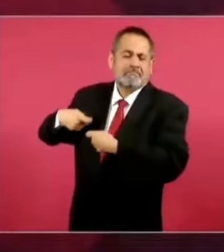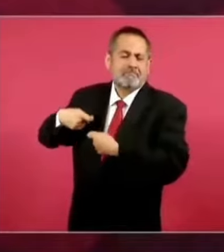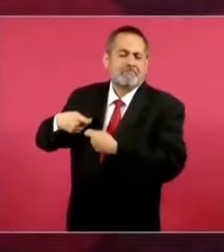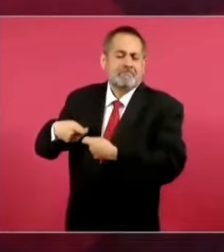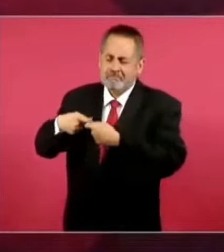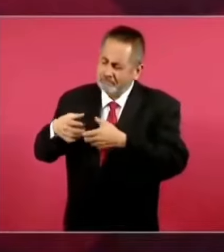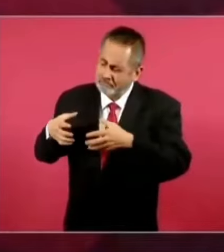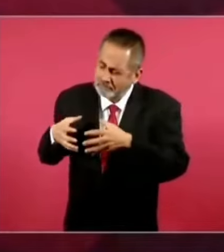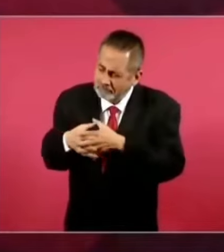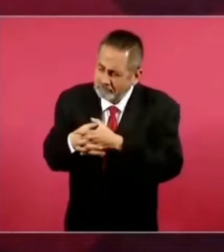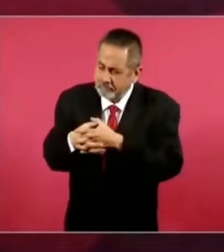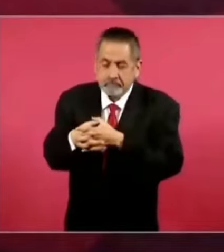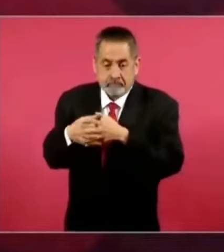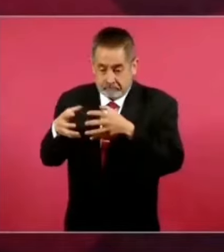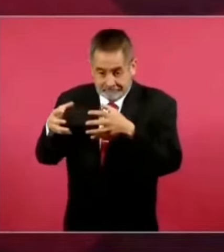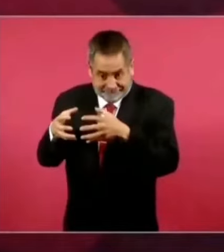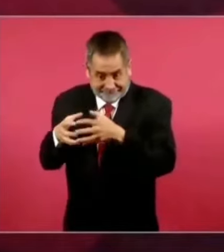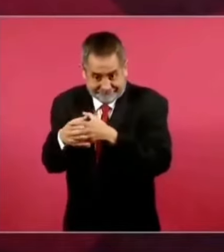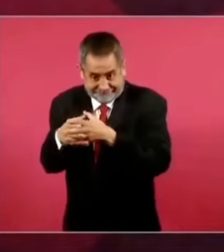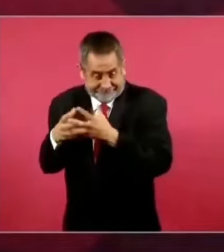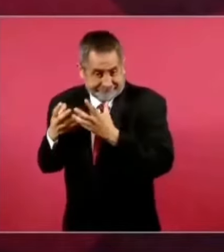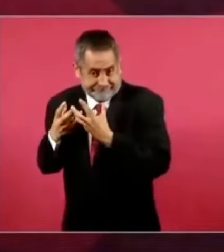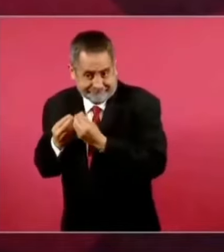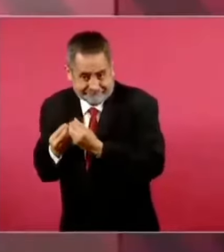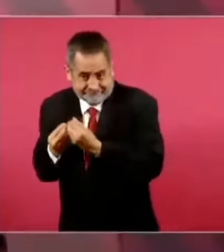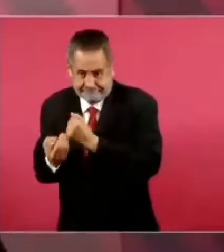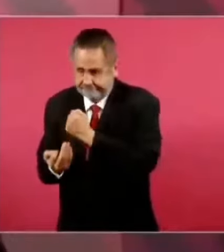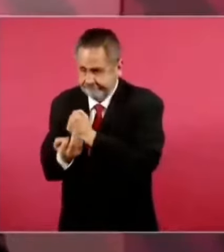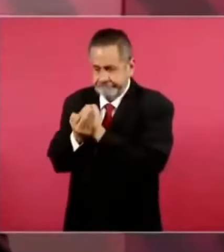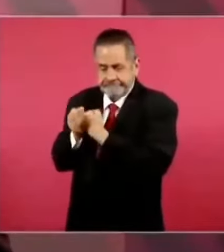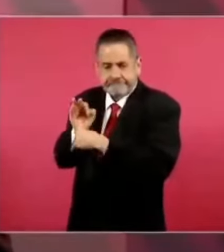Pero eso es lo que nos protege.